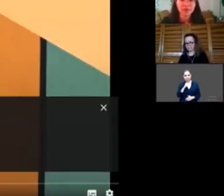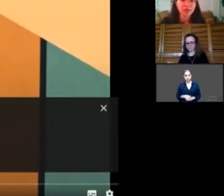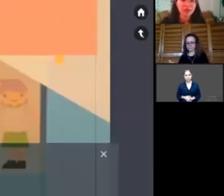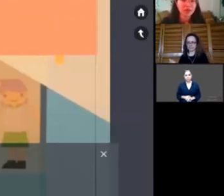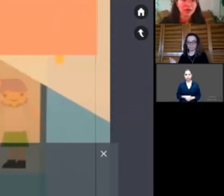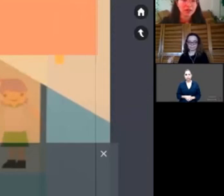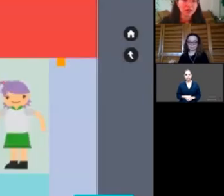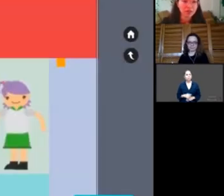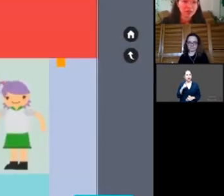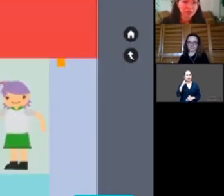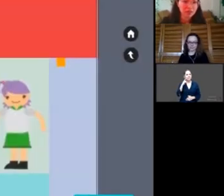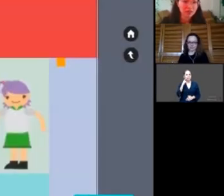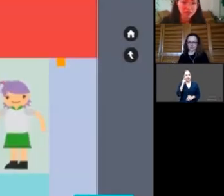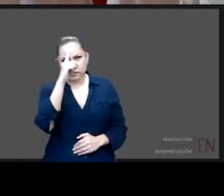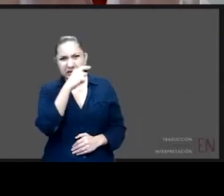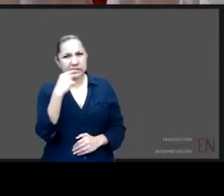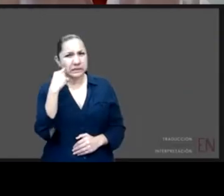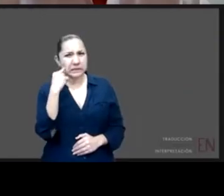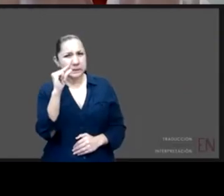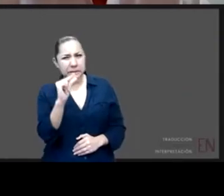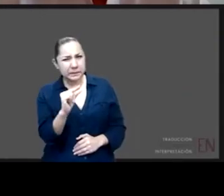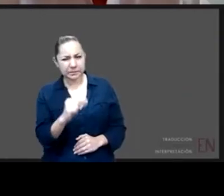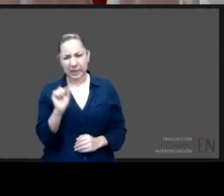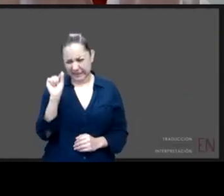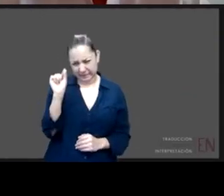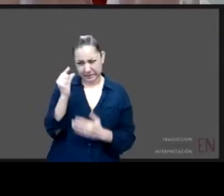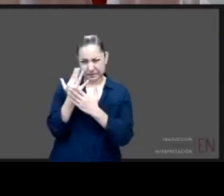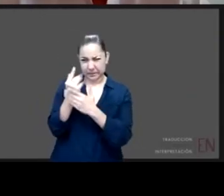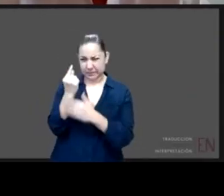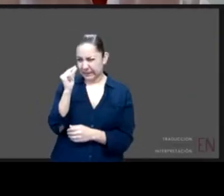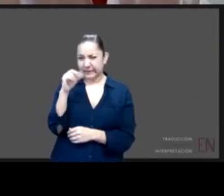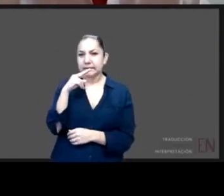No, no se escucha, mi querida Valeria. Entonces, denme un segundo porque.